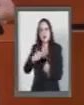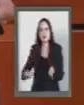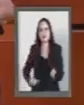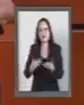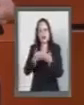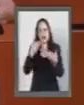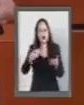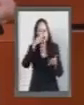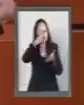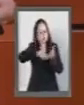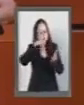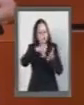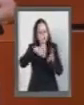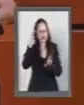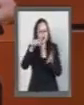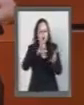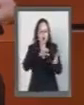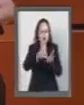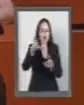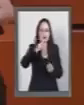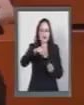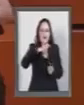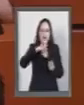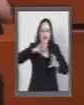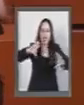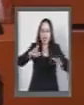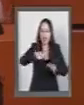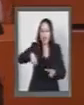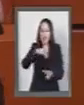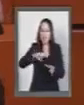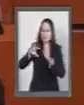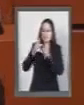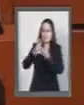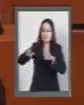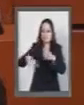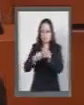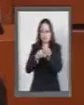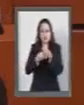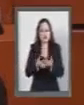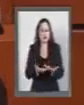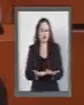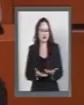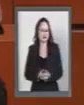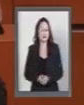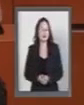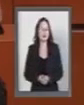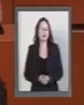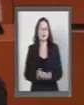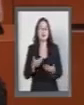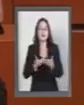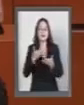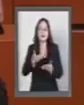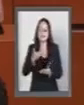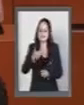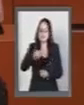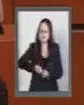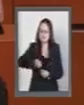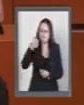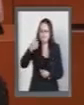embarrando al poder legislativo. Por primera vez, Peña